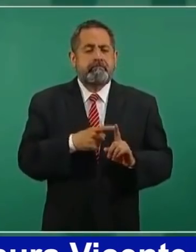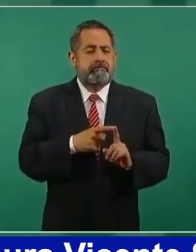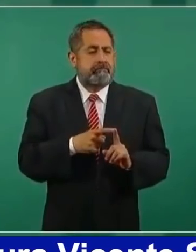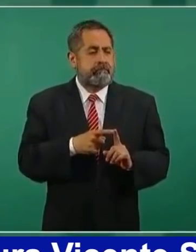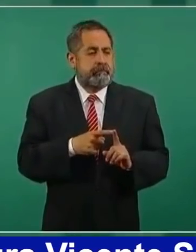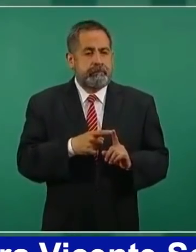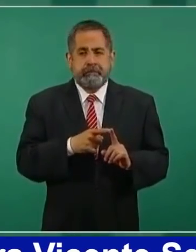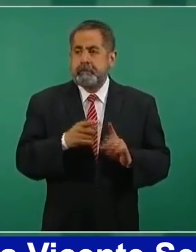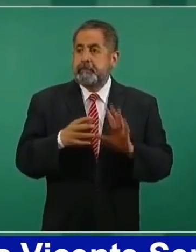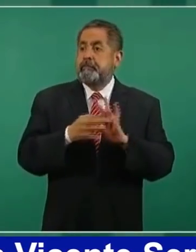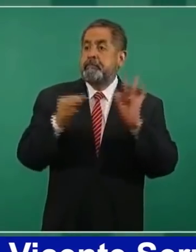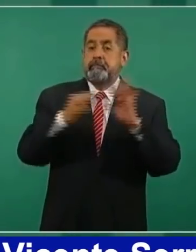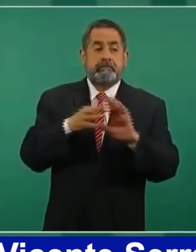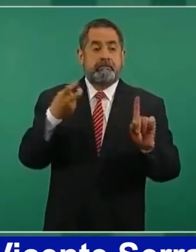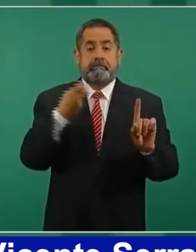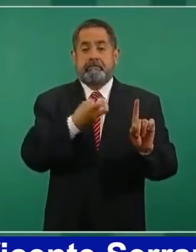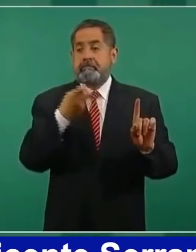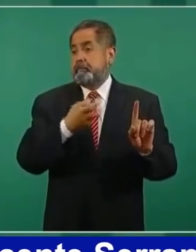inflar